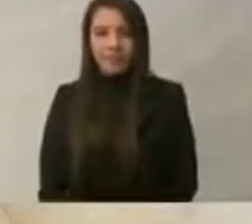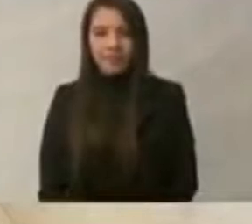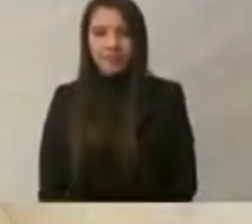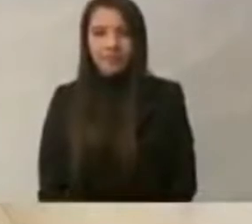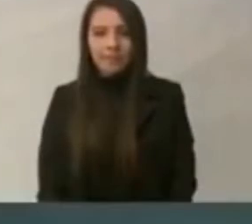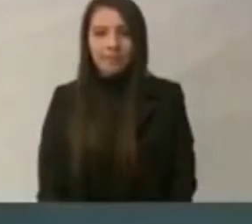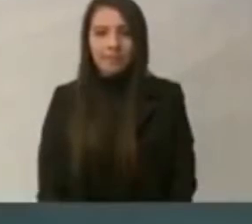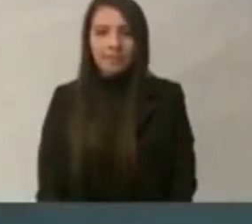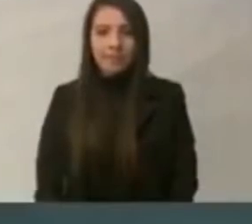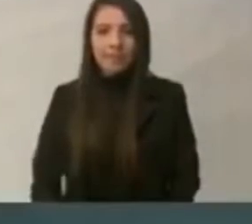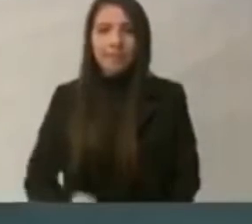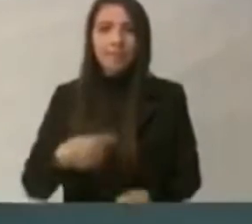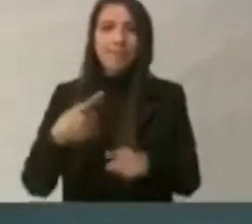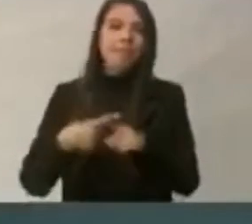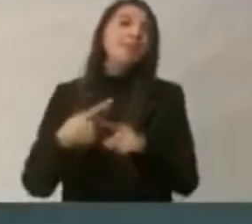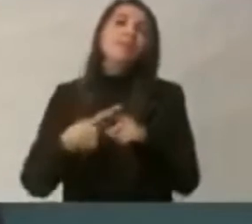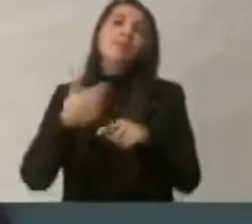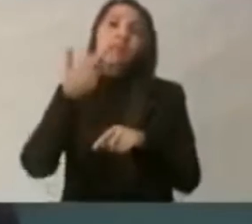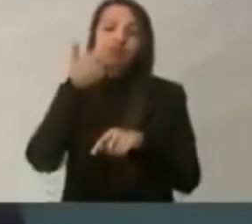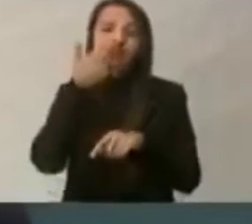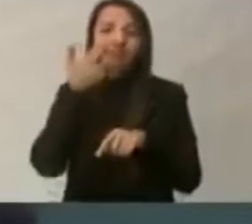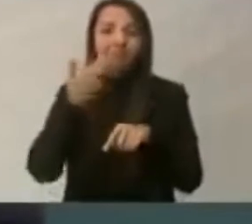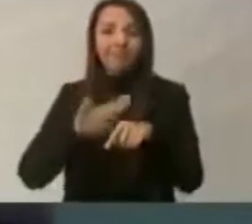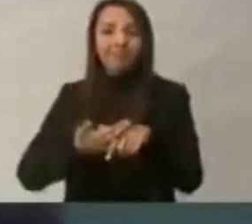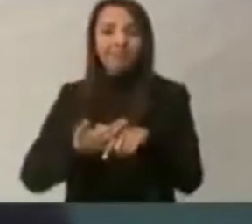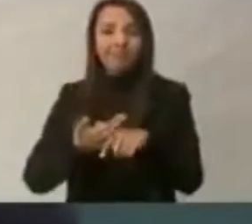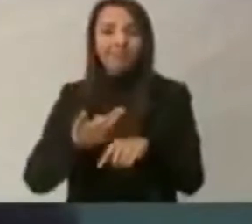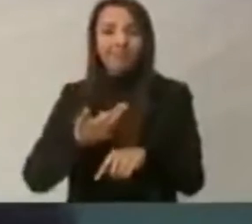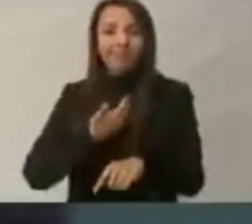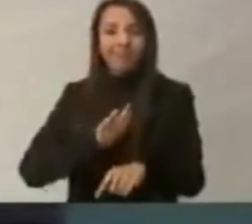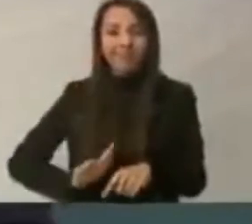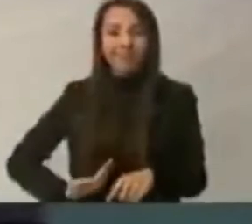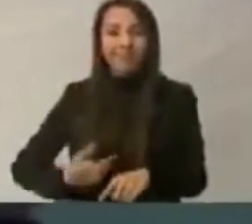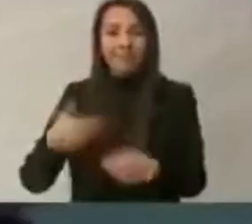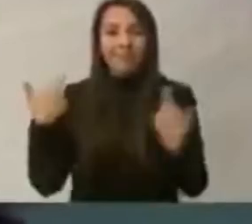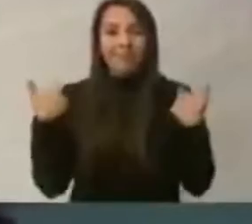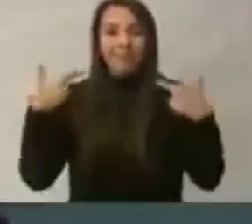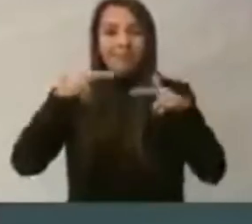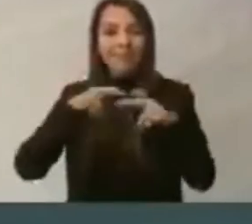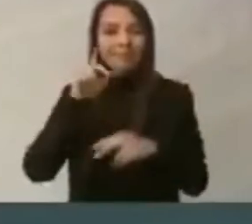que gobierna la maestra Marina del Pilar Ávila